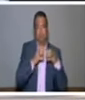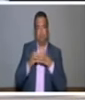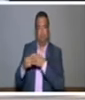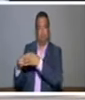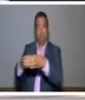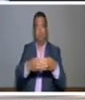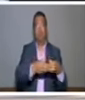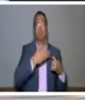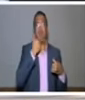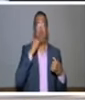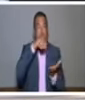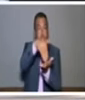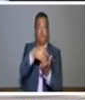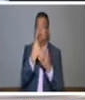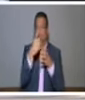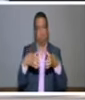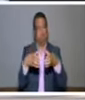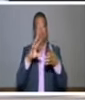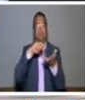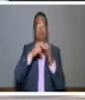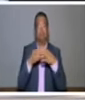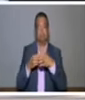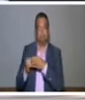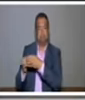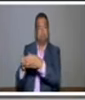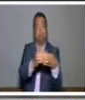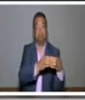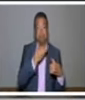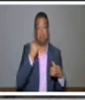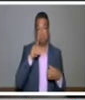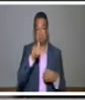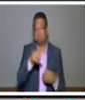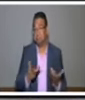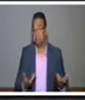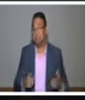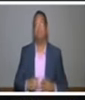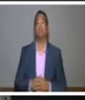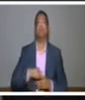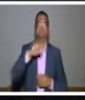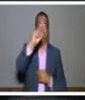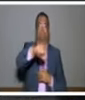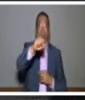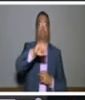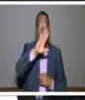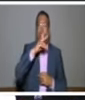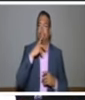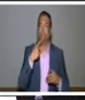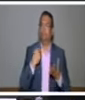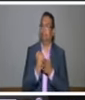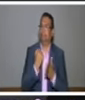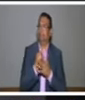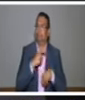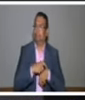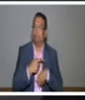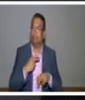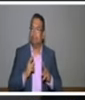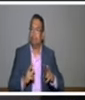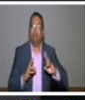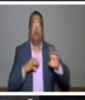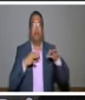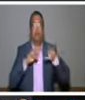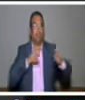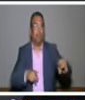en el proceso educativo los municipios? Sí. Contesto la pregunta, te robo 10 segundos para decir algo que es fundamental